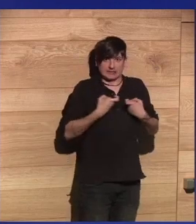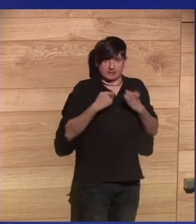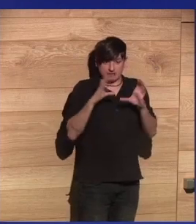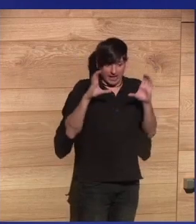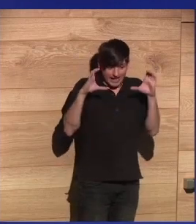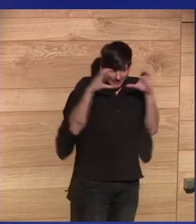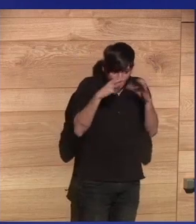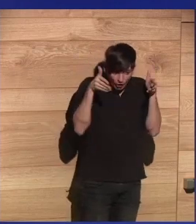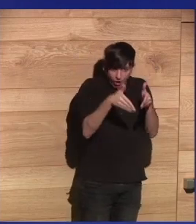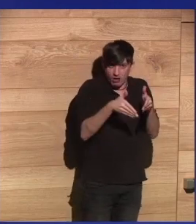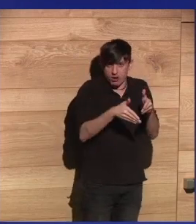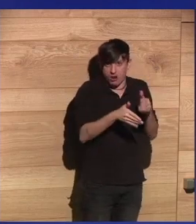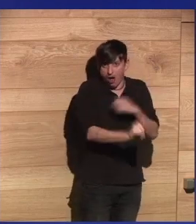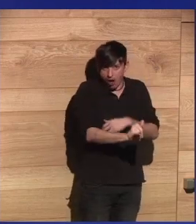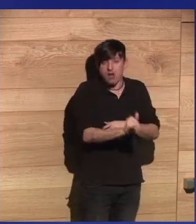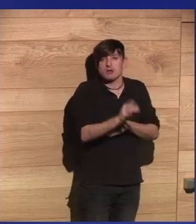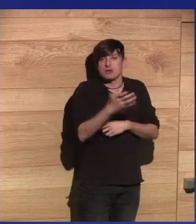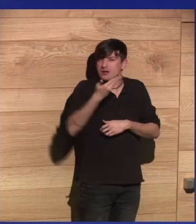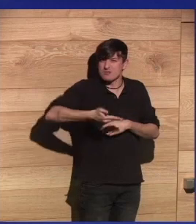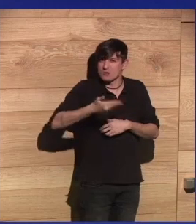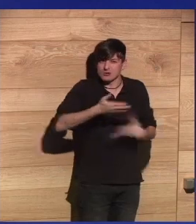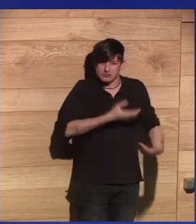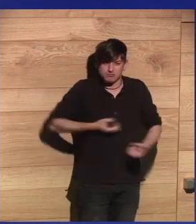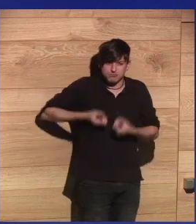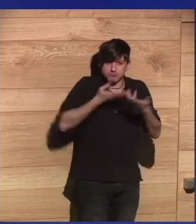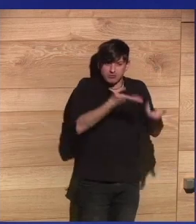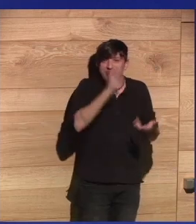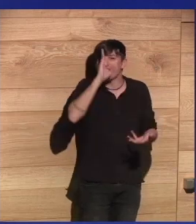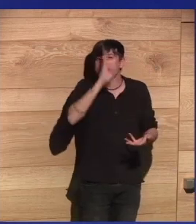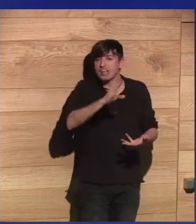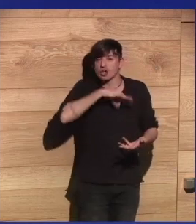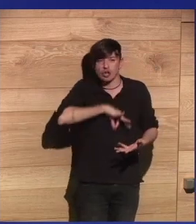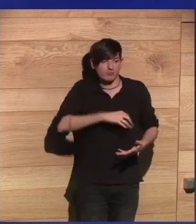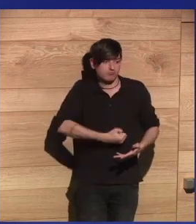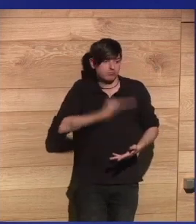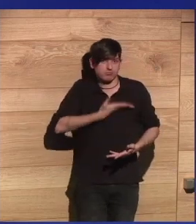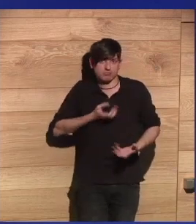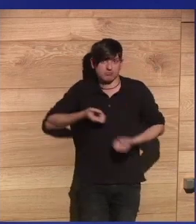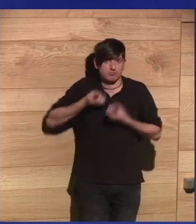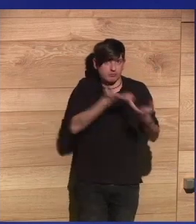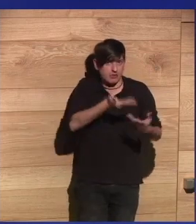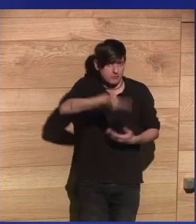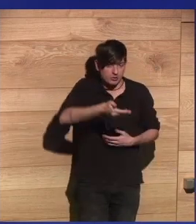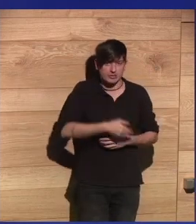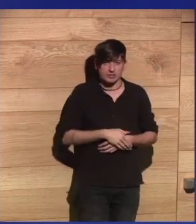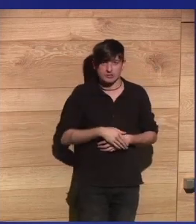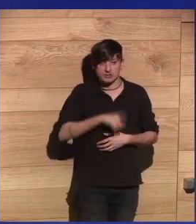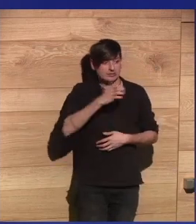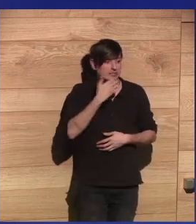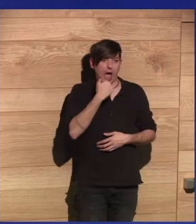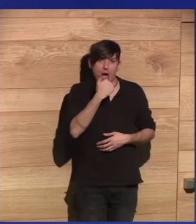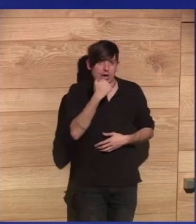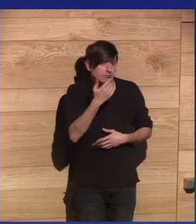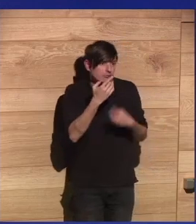atención, pero es importante transmitir el alma del directo también, de la espontaneidad. Y luego, si hay algo que en el